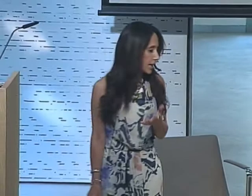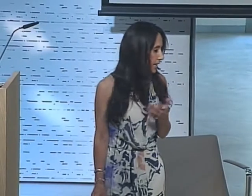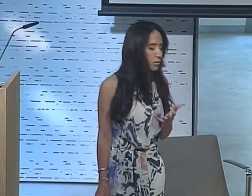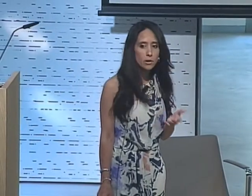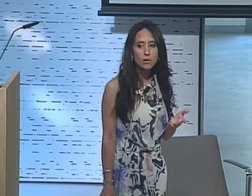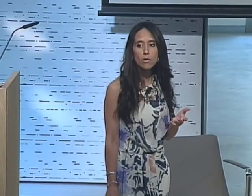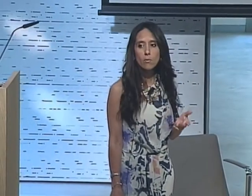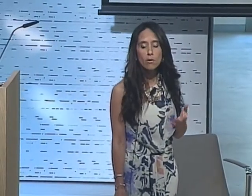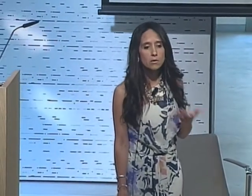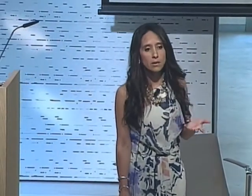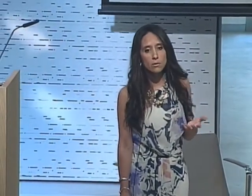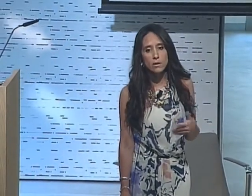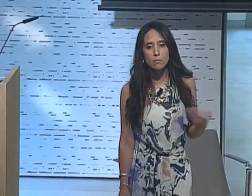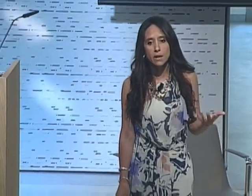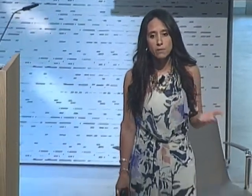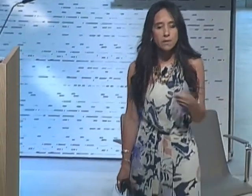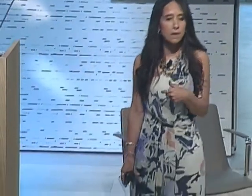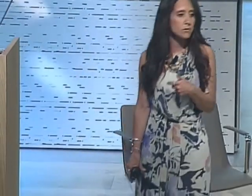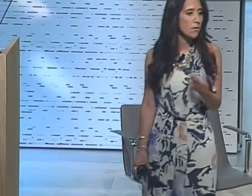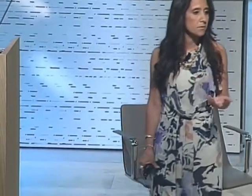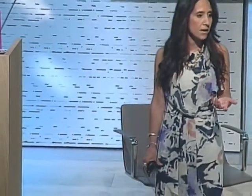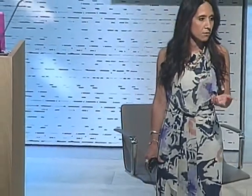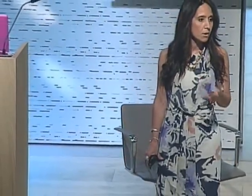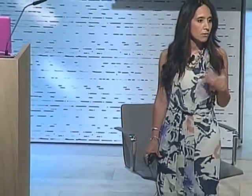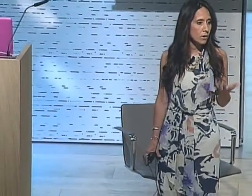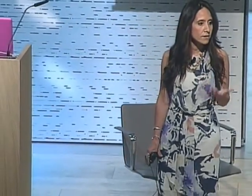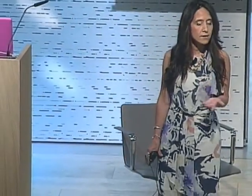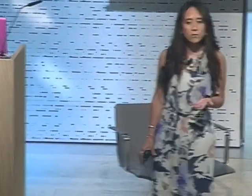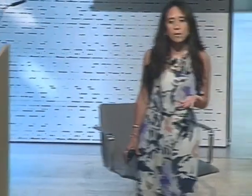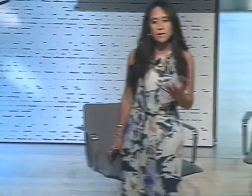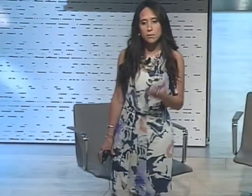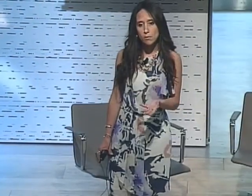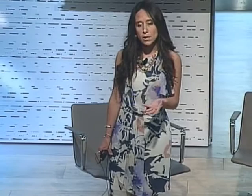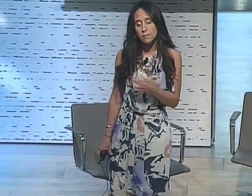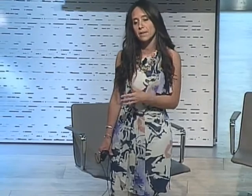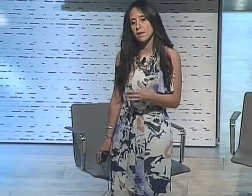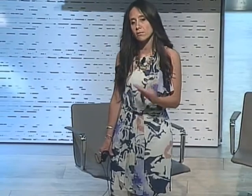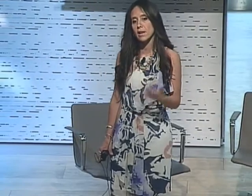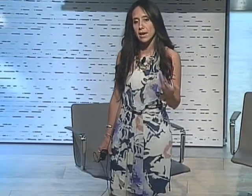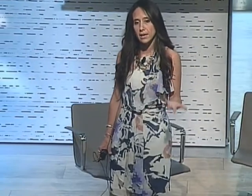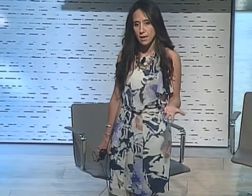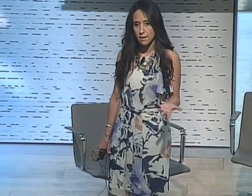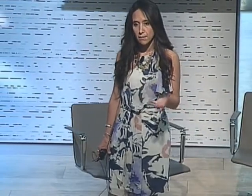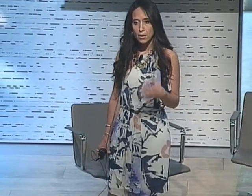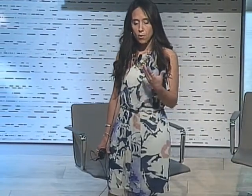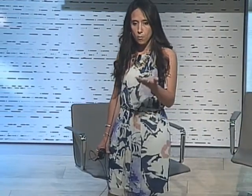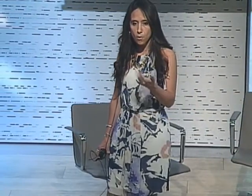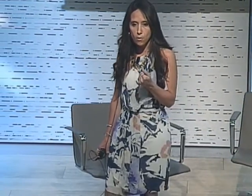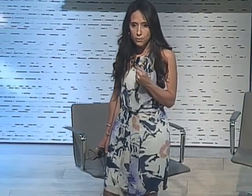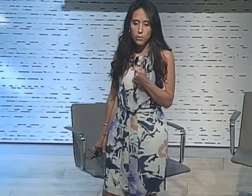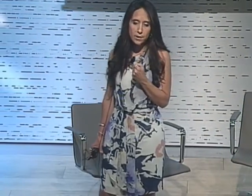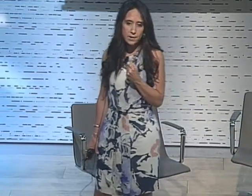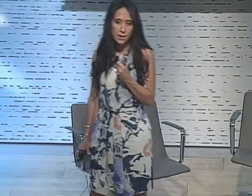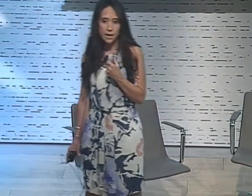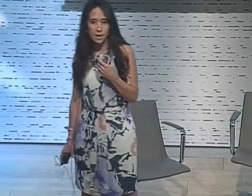trabajar, y sobre todo cómo los centros y los maestros estamos adoptando todas estas nuevas tecnologías para hacerlas una realidad.